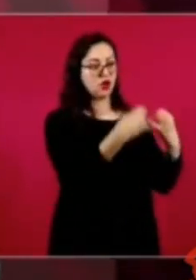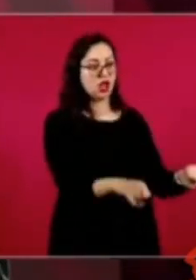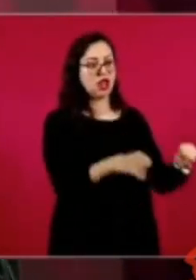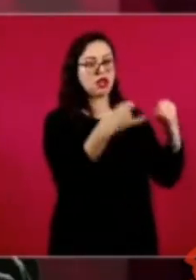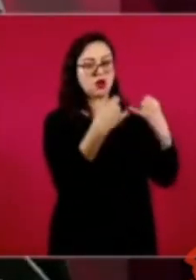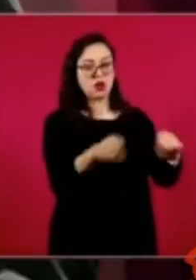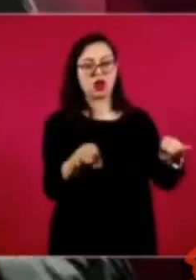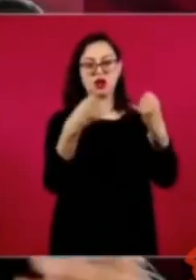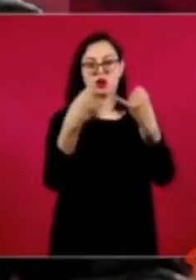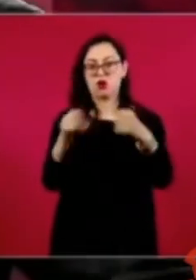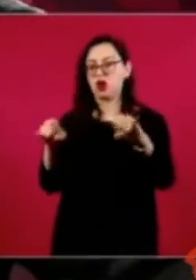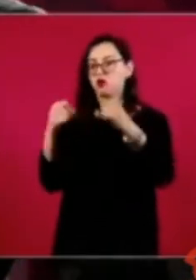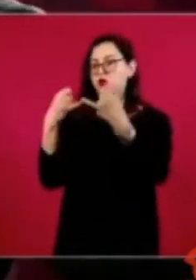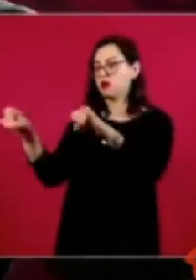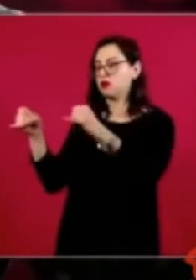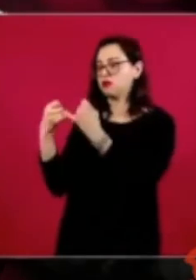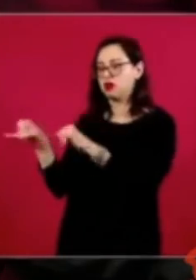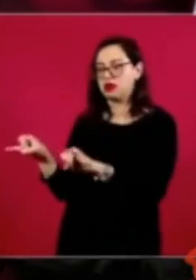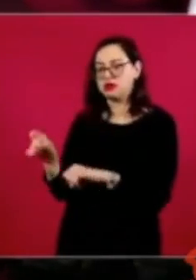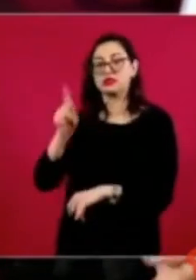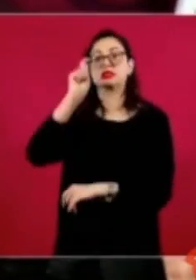que van a estar funcionando